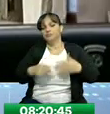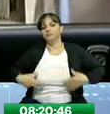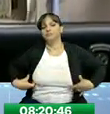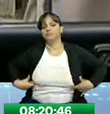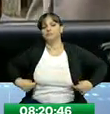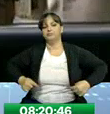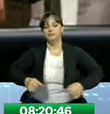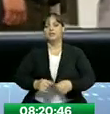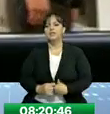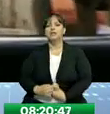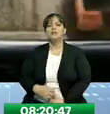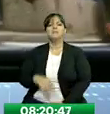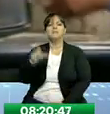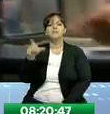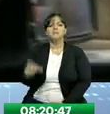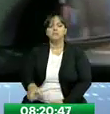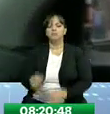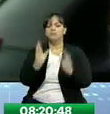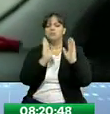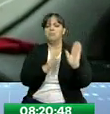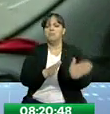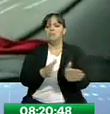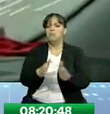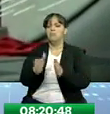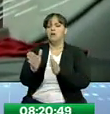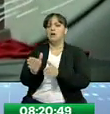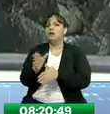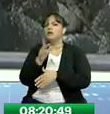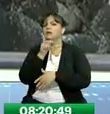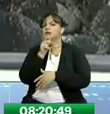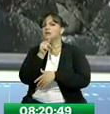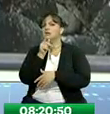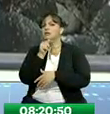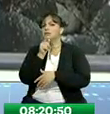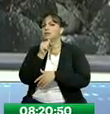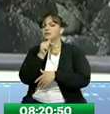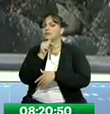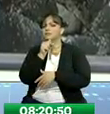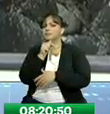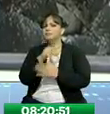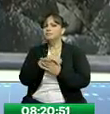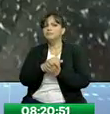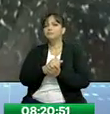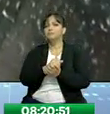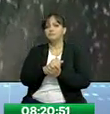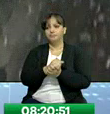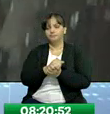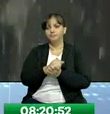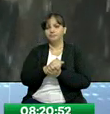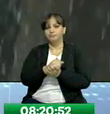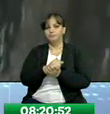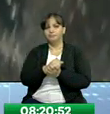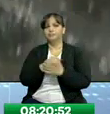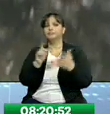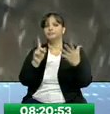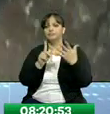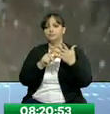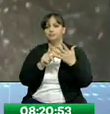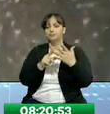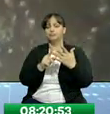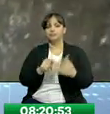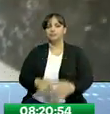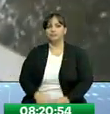también están entre los primeros puestos apresar denunciar y apresar a los organizadores